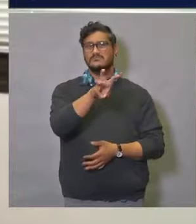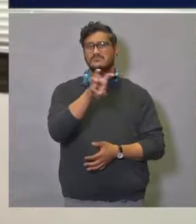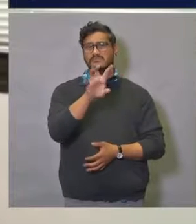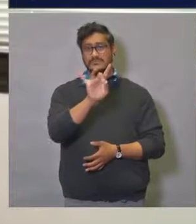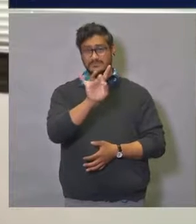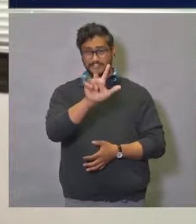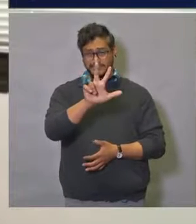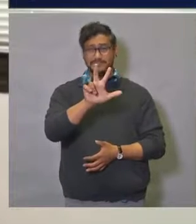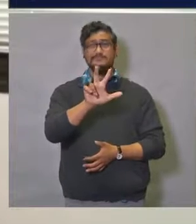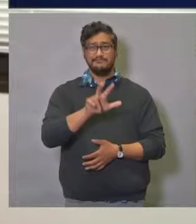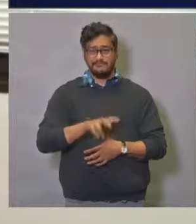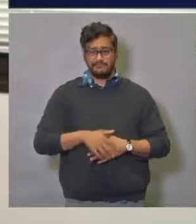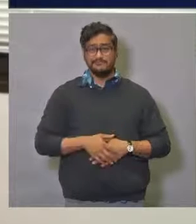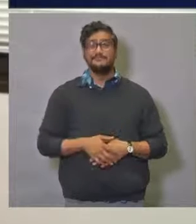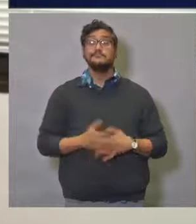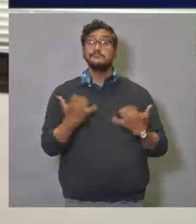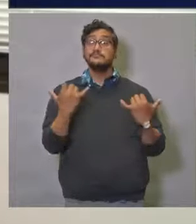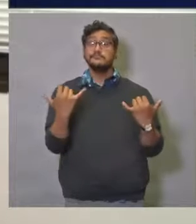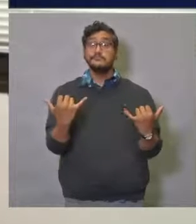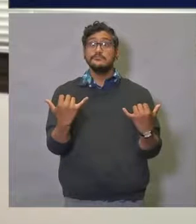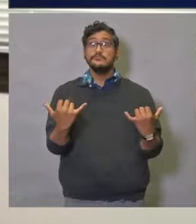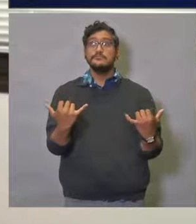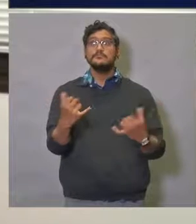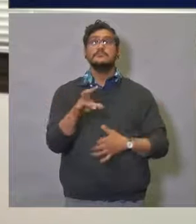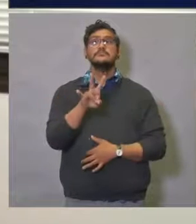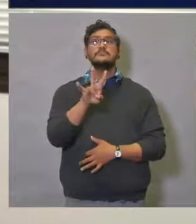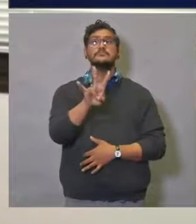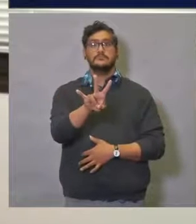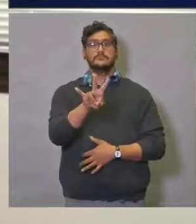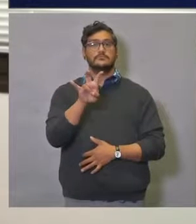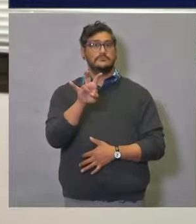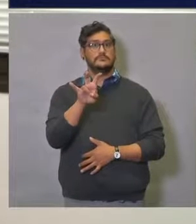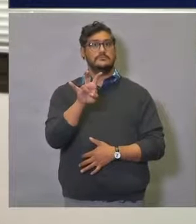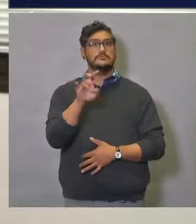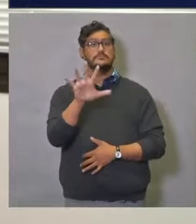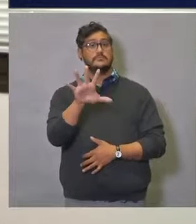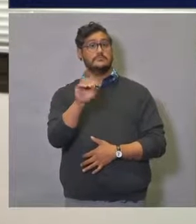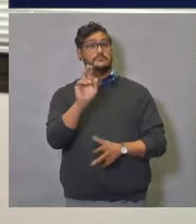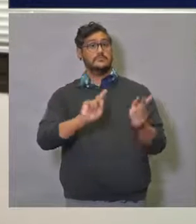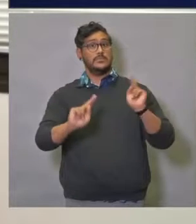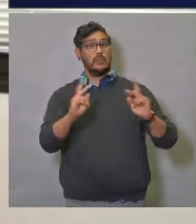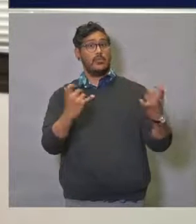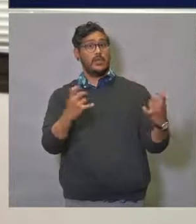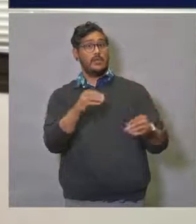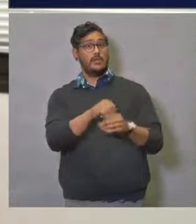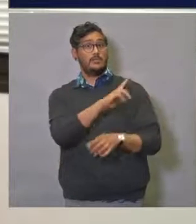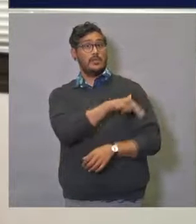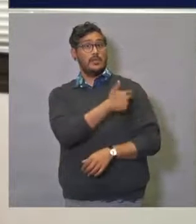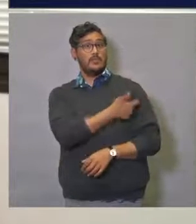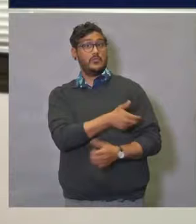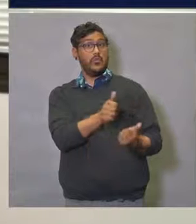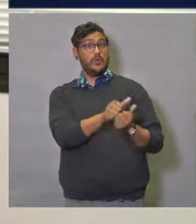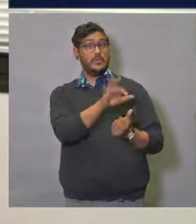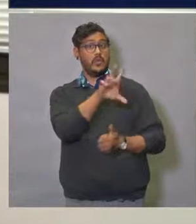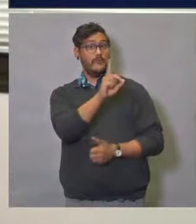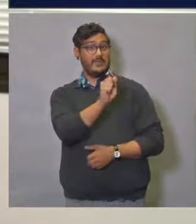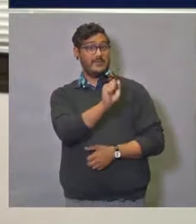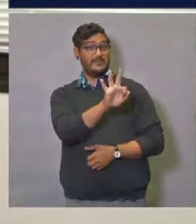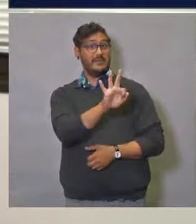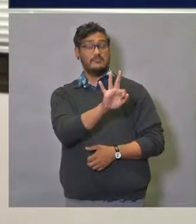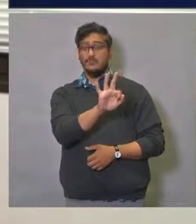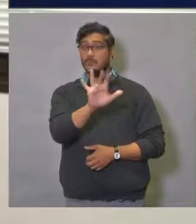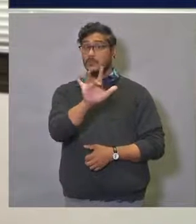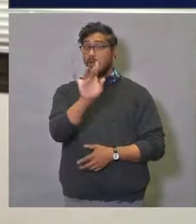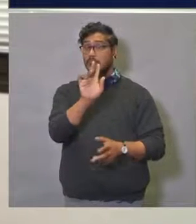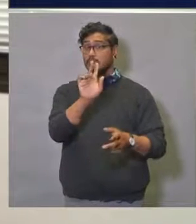1,214,683. Actualmente hay 750 personas hospitalizadas con COVID-19 y el 25%